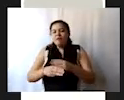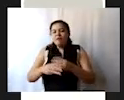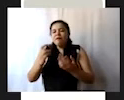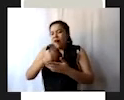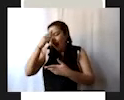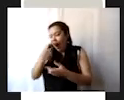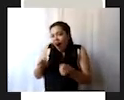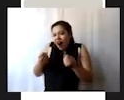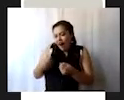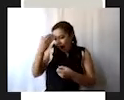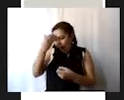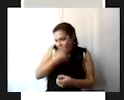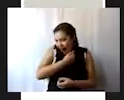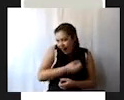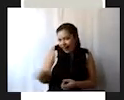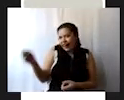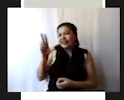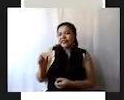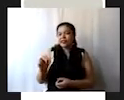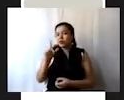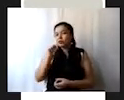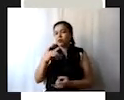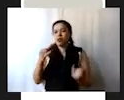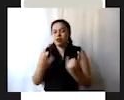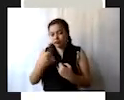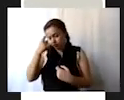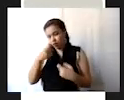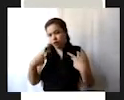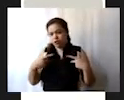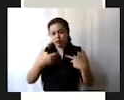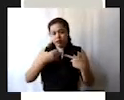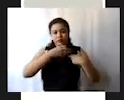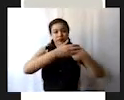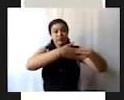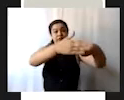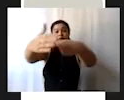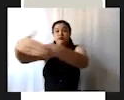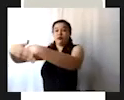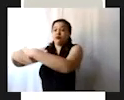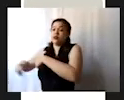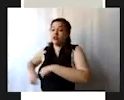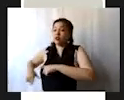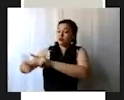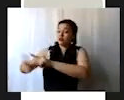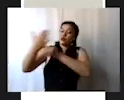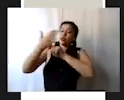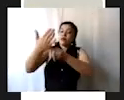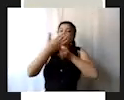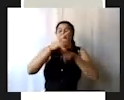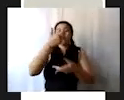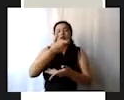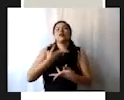fortalecimiento de capacidades, sino también de llamado a la rendición de cuentas por parte de los gobiernos, que otra vez son los